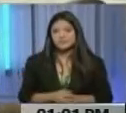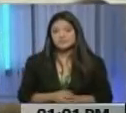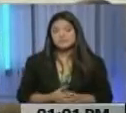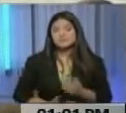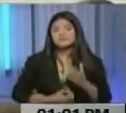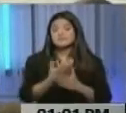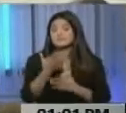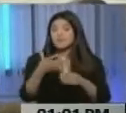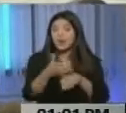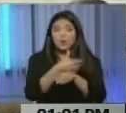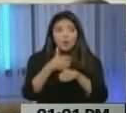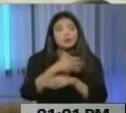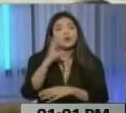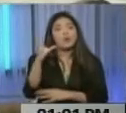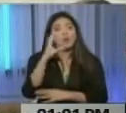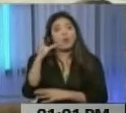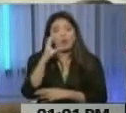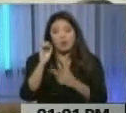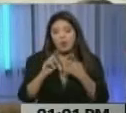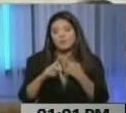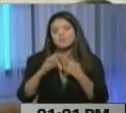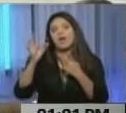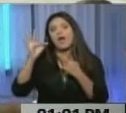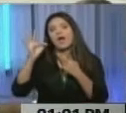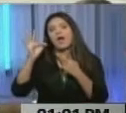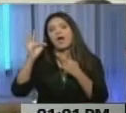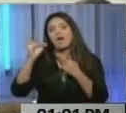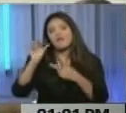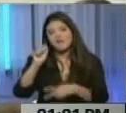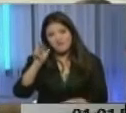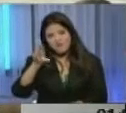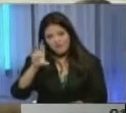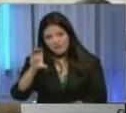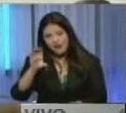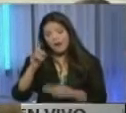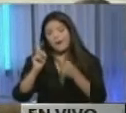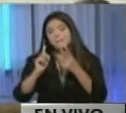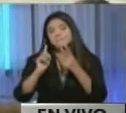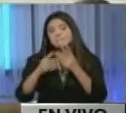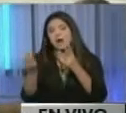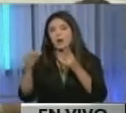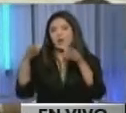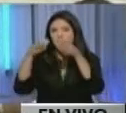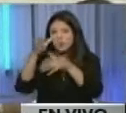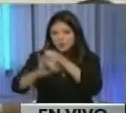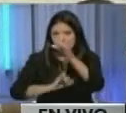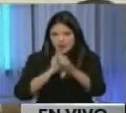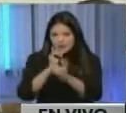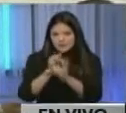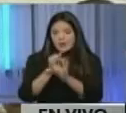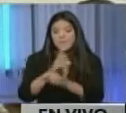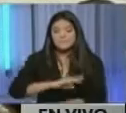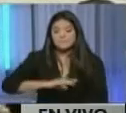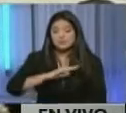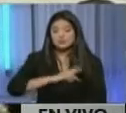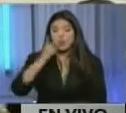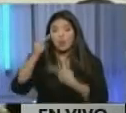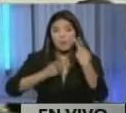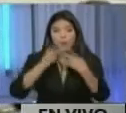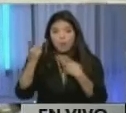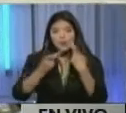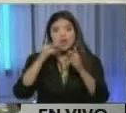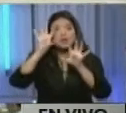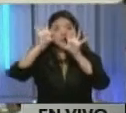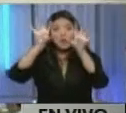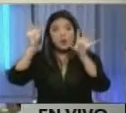conformado por el gobierno de Colombia, por las FARC-EP, por un componente internacional, que es una misión política de las